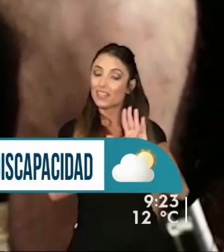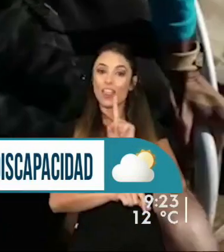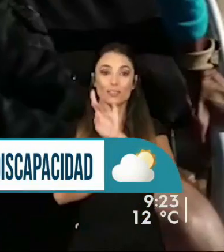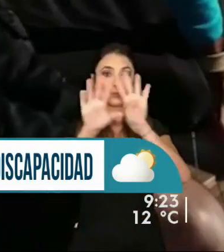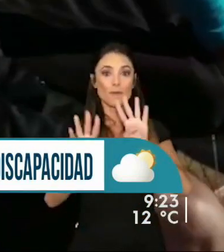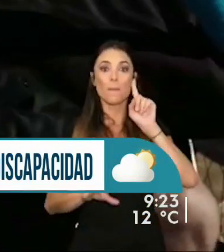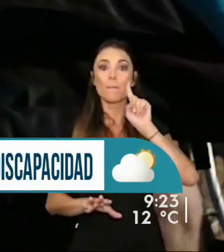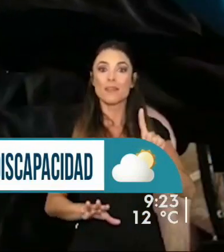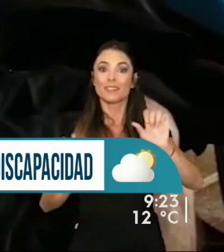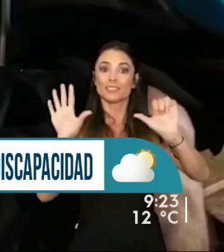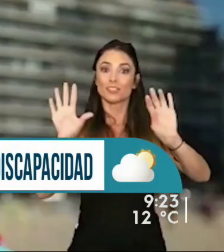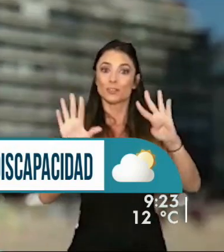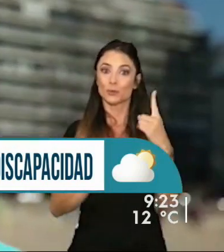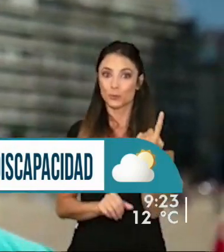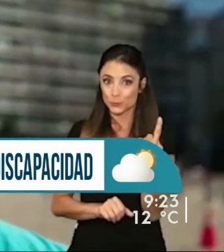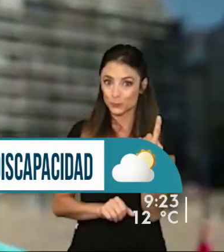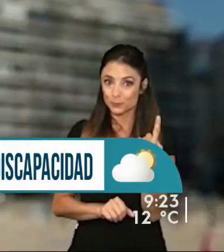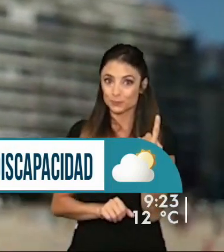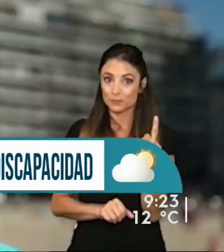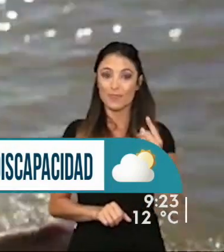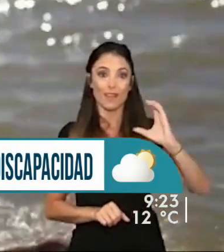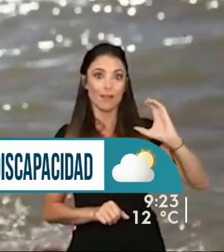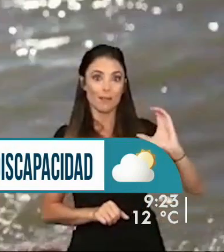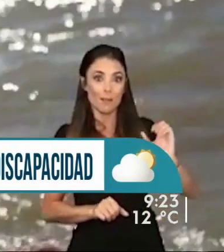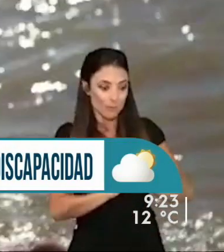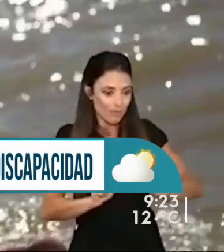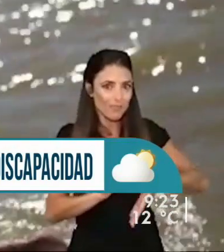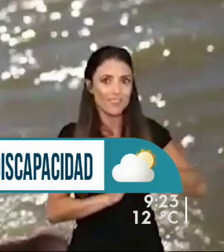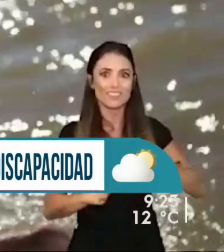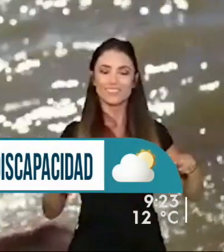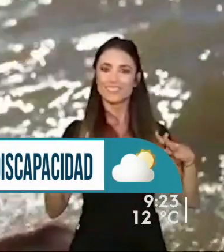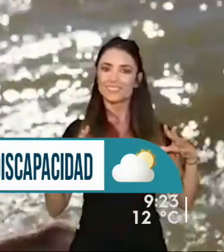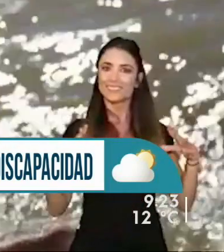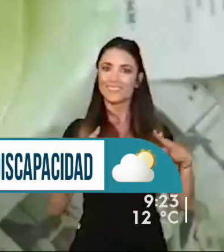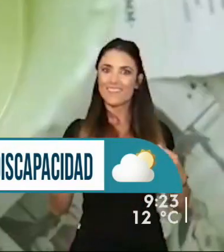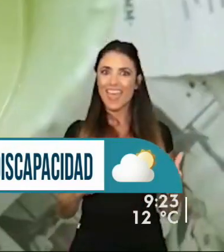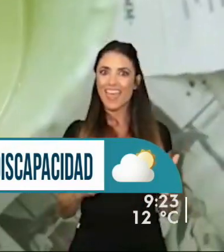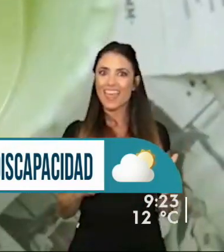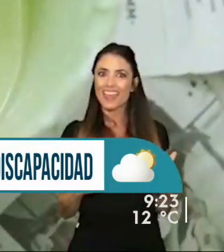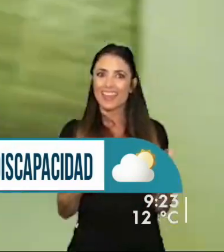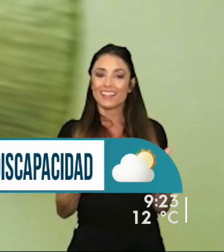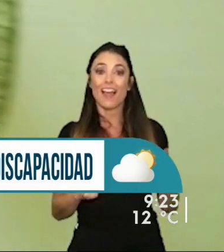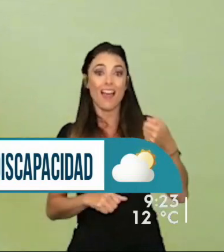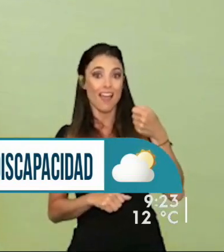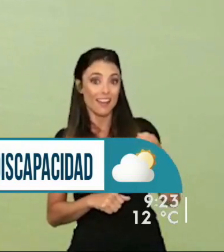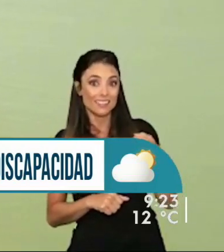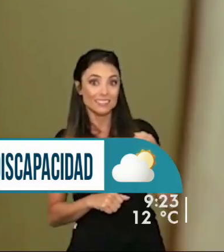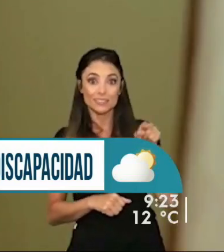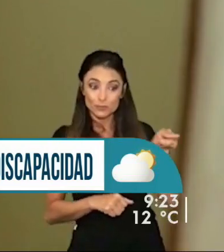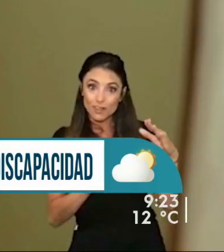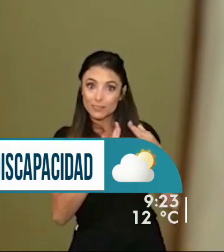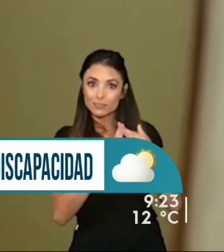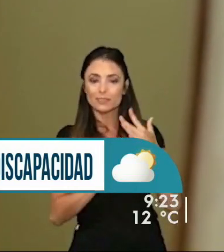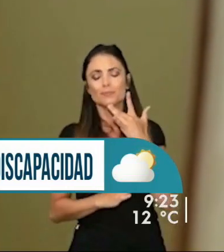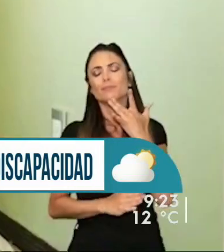al servicio o el producto que le ofrece, que la empresa ofrece. Y fuimos la primera consultora en Uruguay y la región en tener esa perspectiva